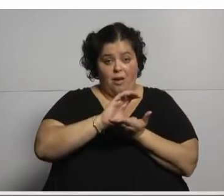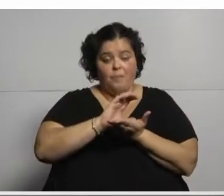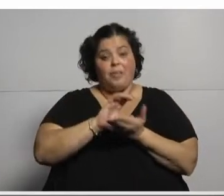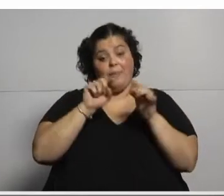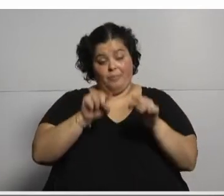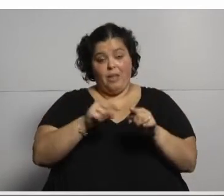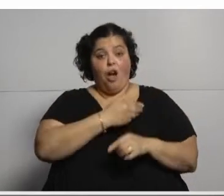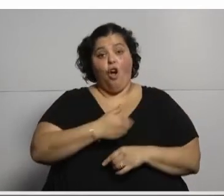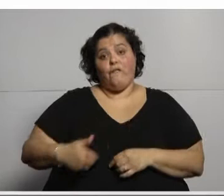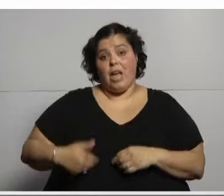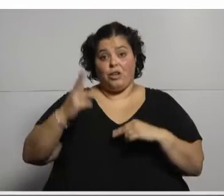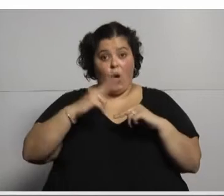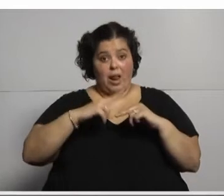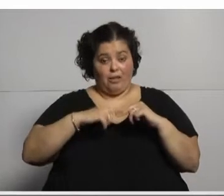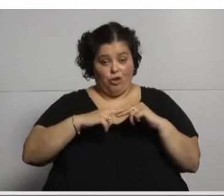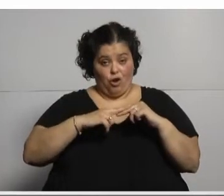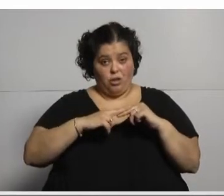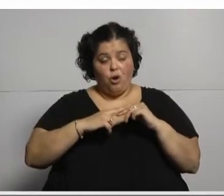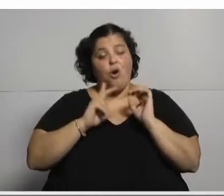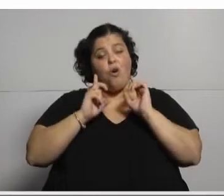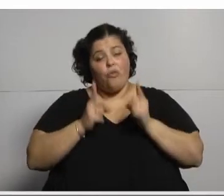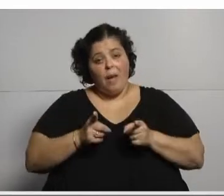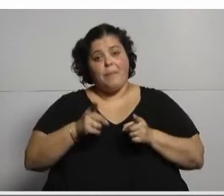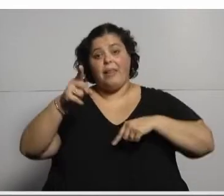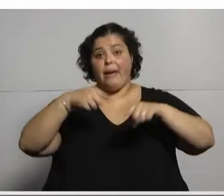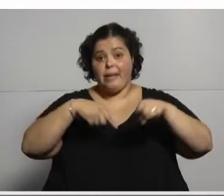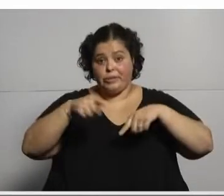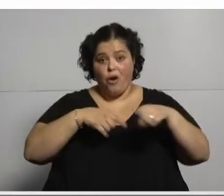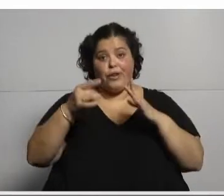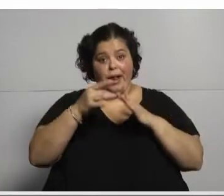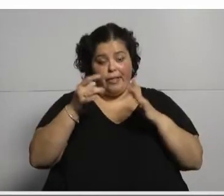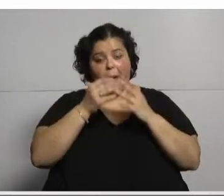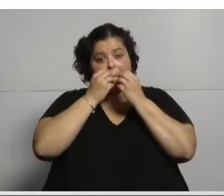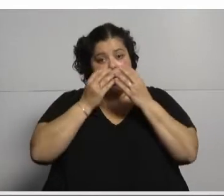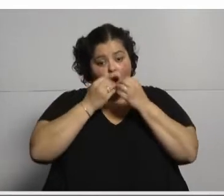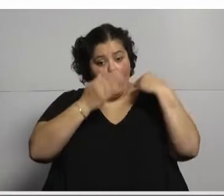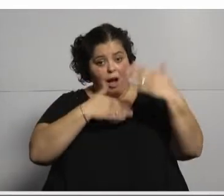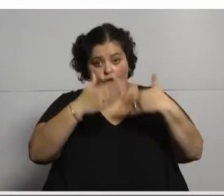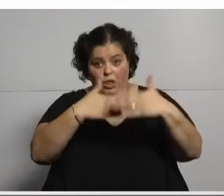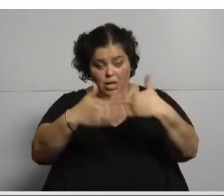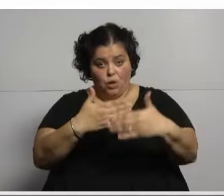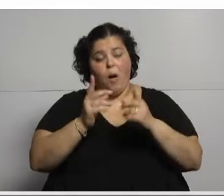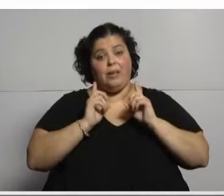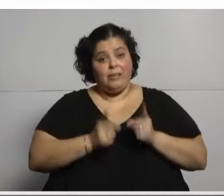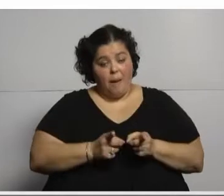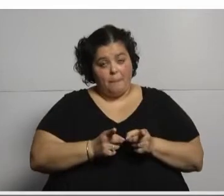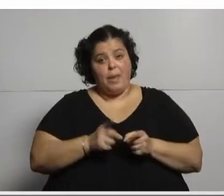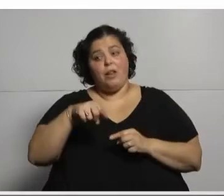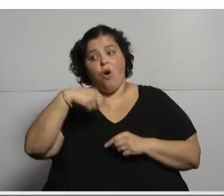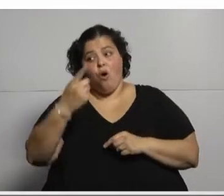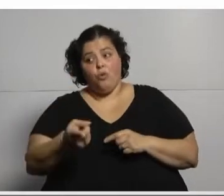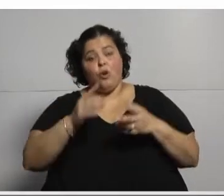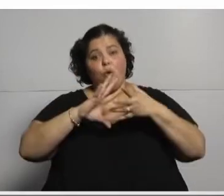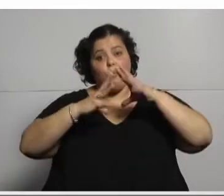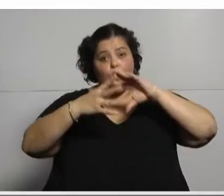gobierno electrónico, el de gestión de calidad y mejora continua, y un modelo de gestión documental que también lo hemos ido trabajando